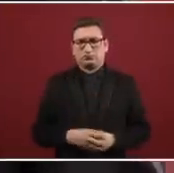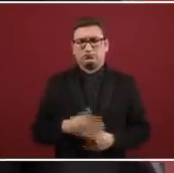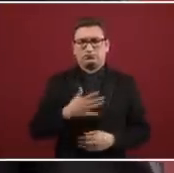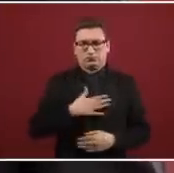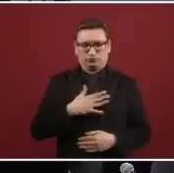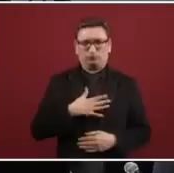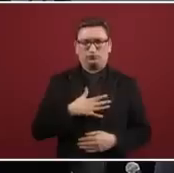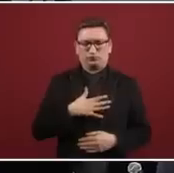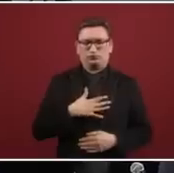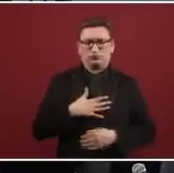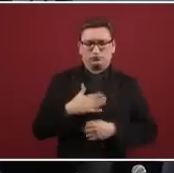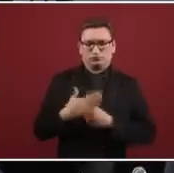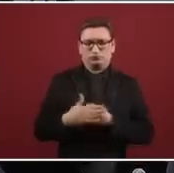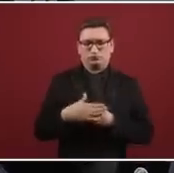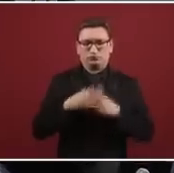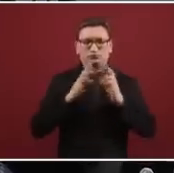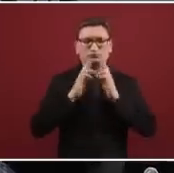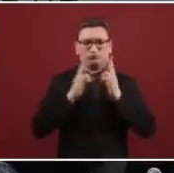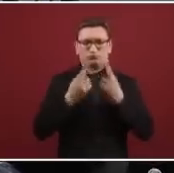reunión